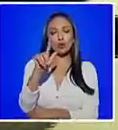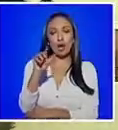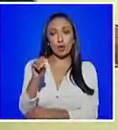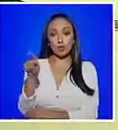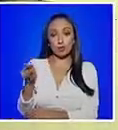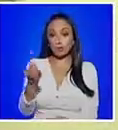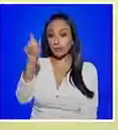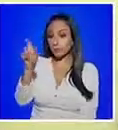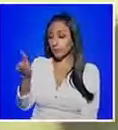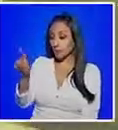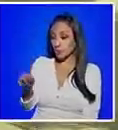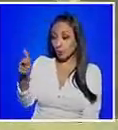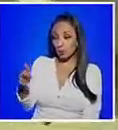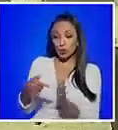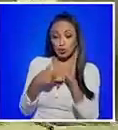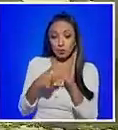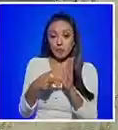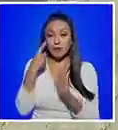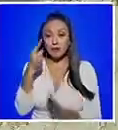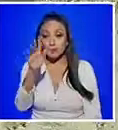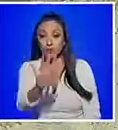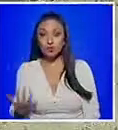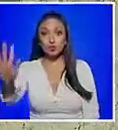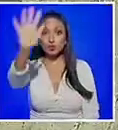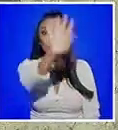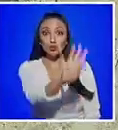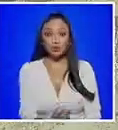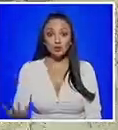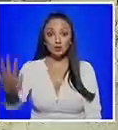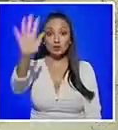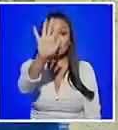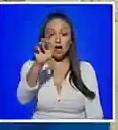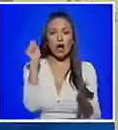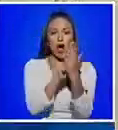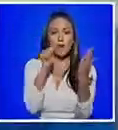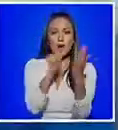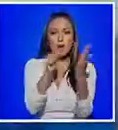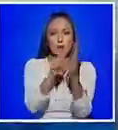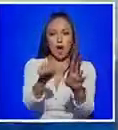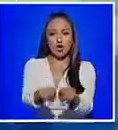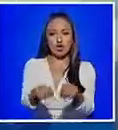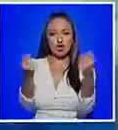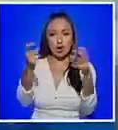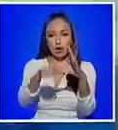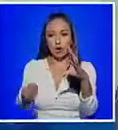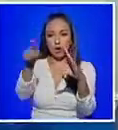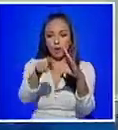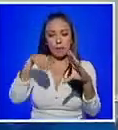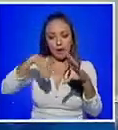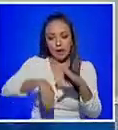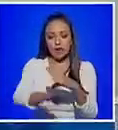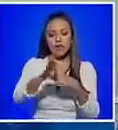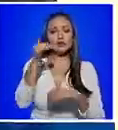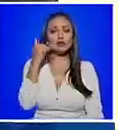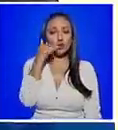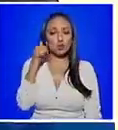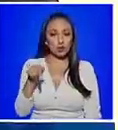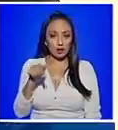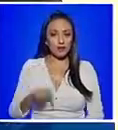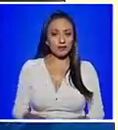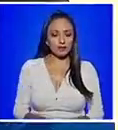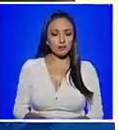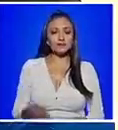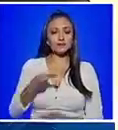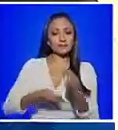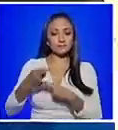Este vecino nos muestra cómo una parte de esta pared fue perforada por sujetos que ingresaron a este local de celulares. Llevaron